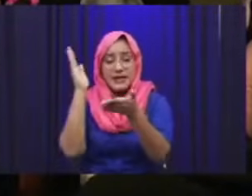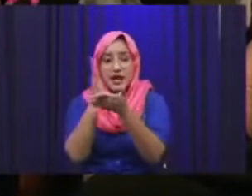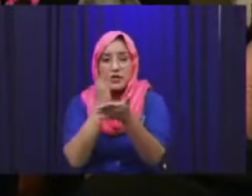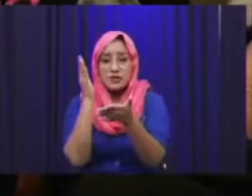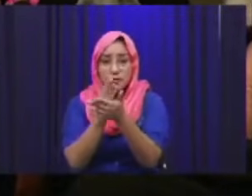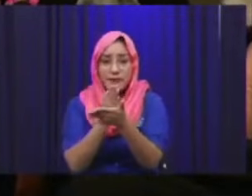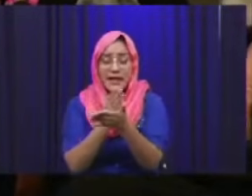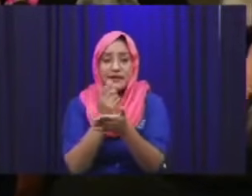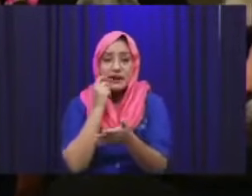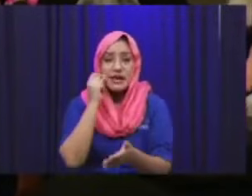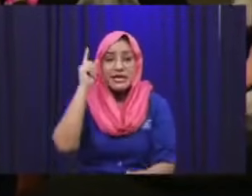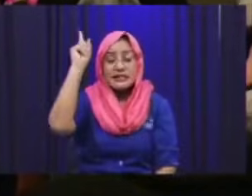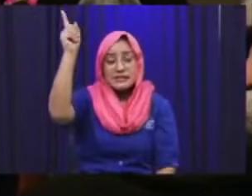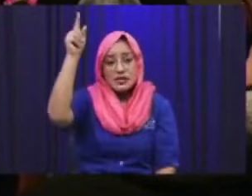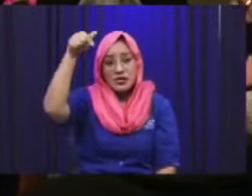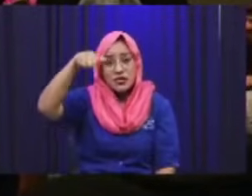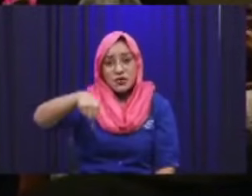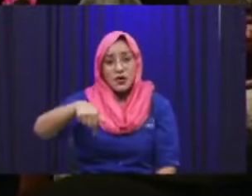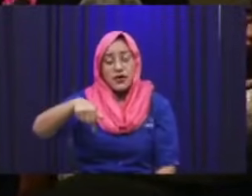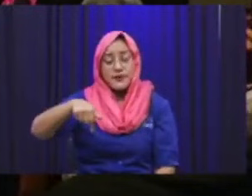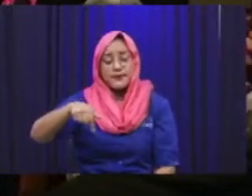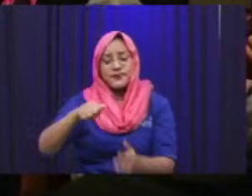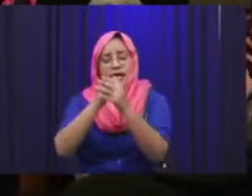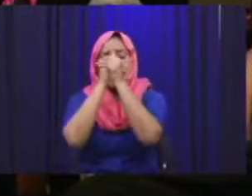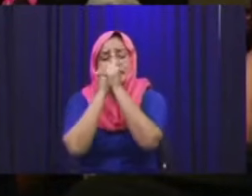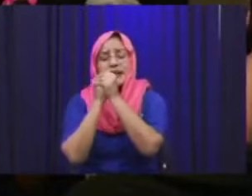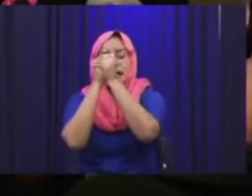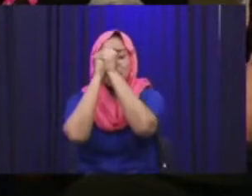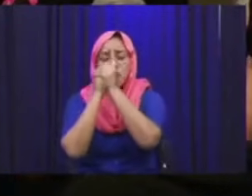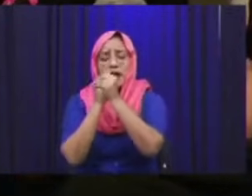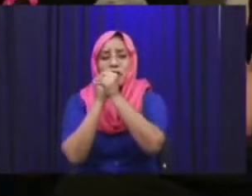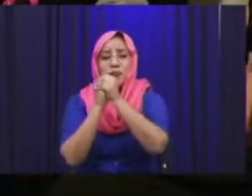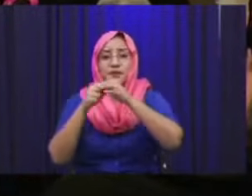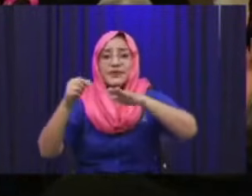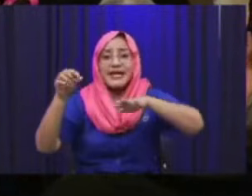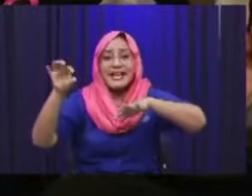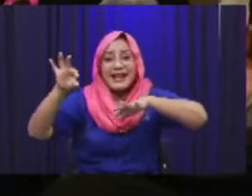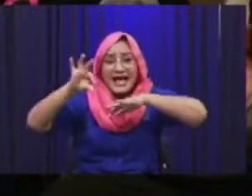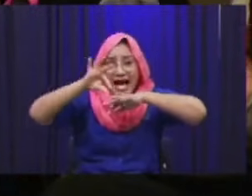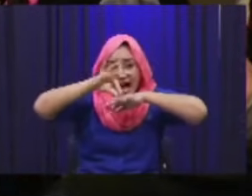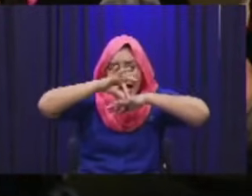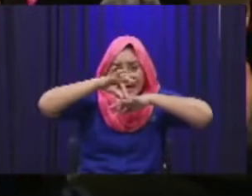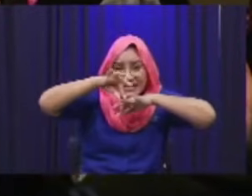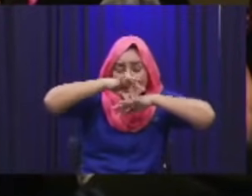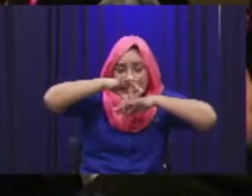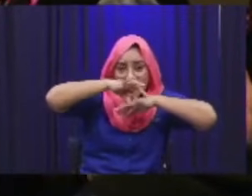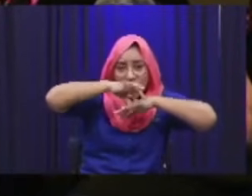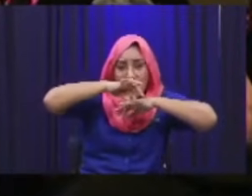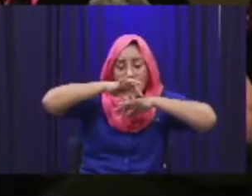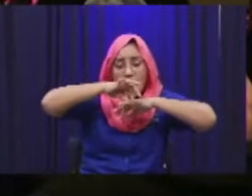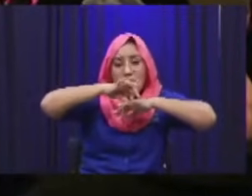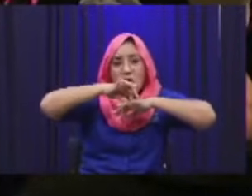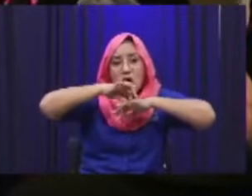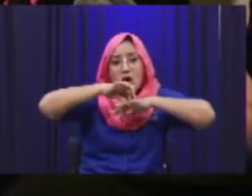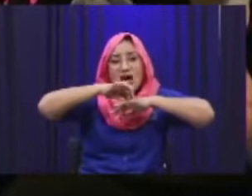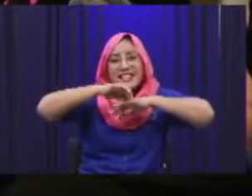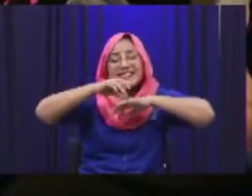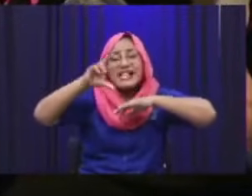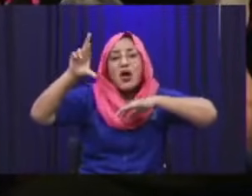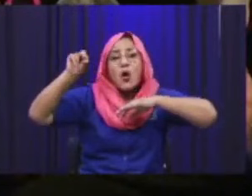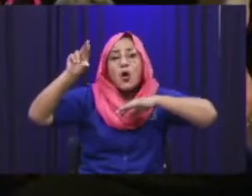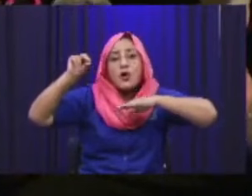señor en esta noche yo te ruego que ese anillo ese anillo de